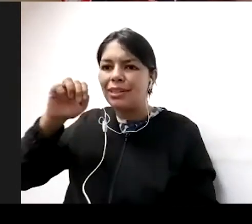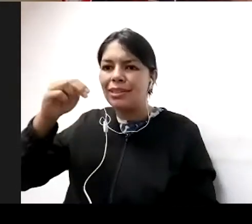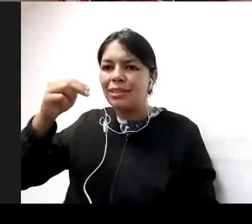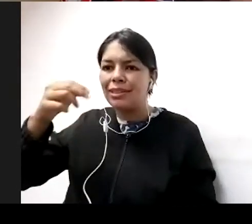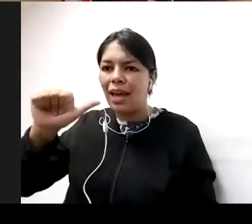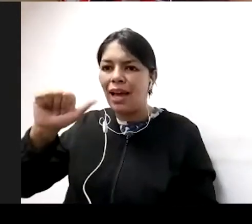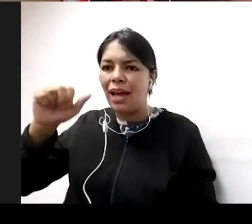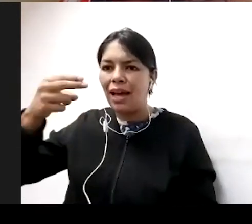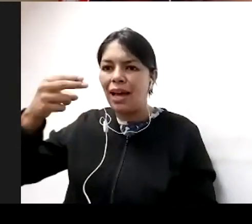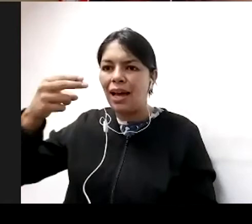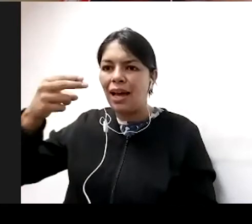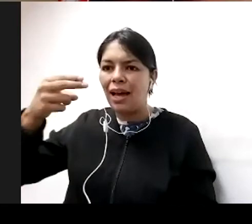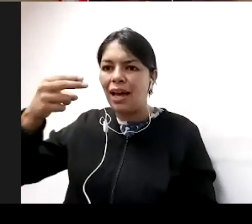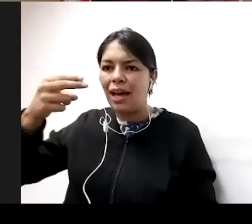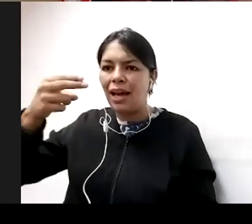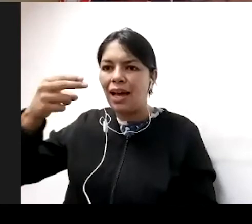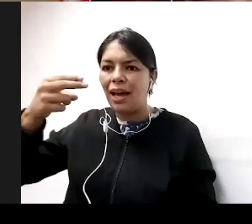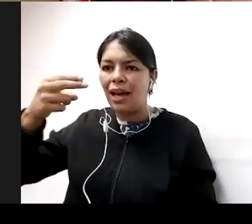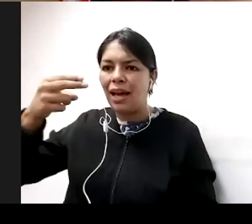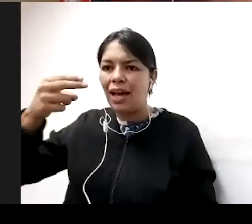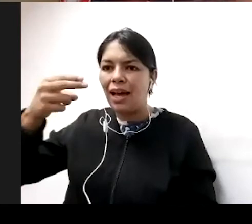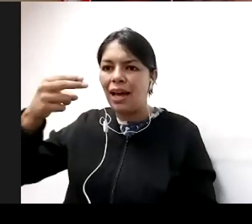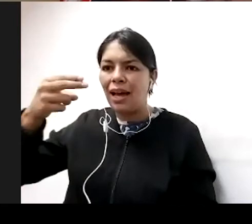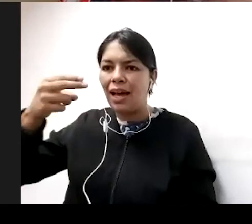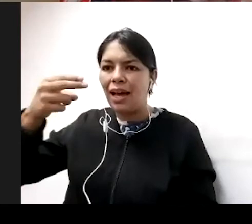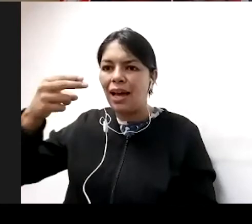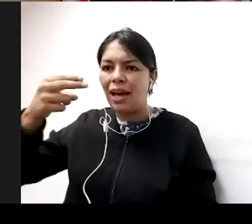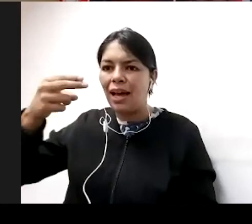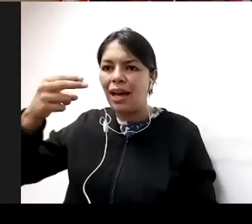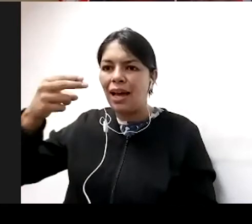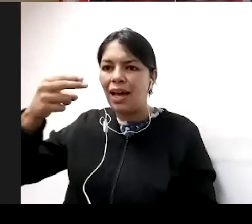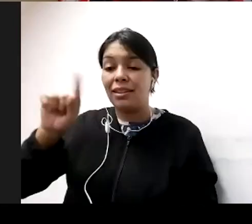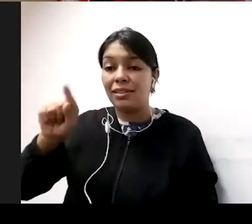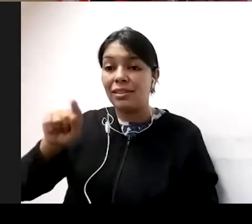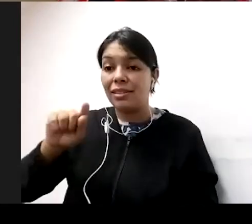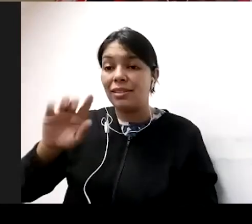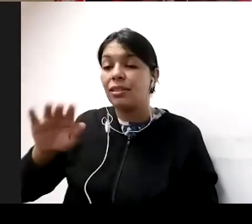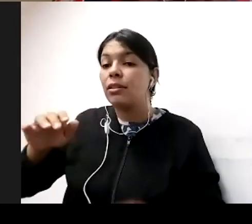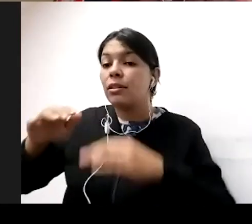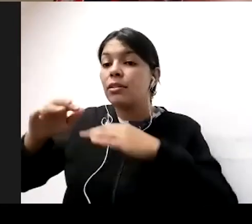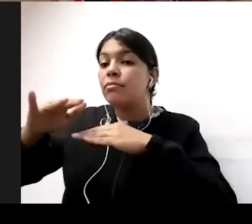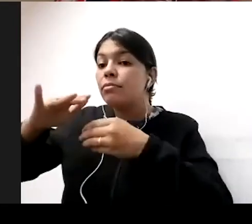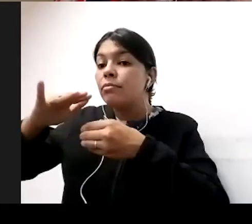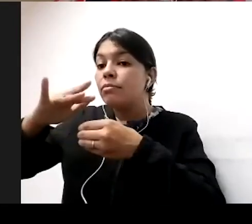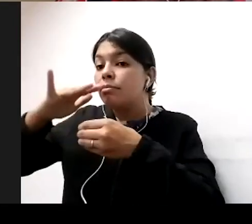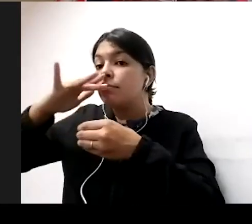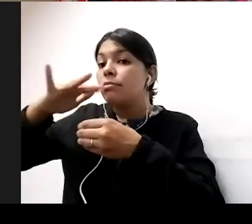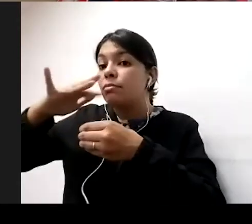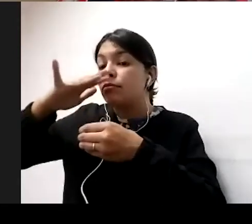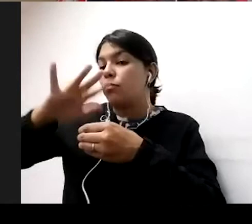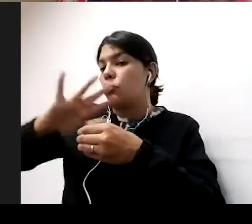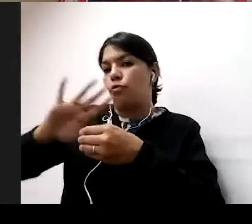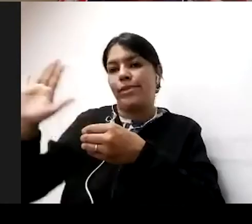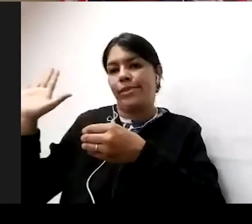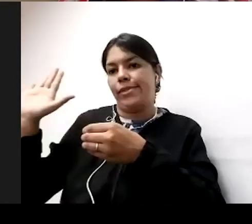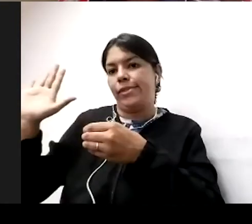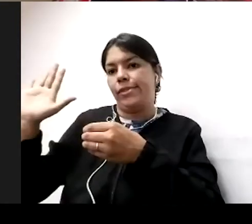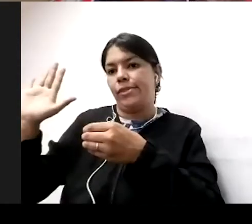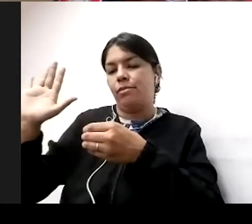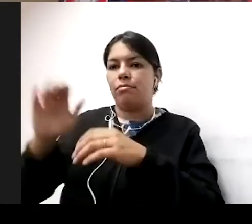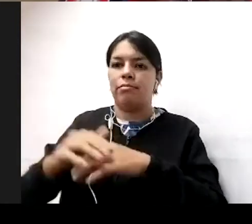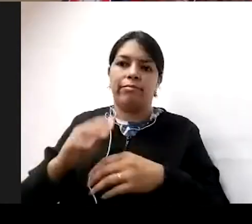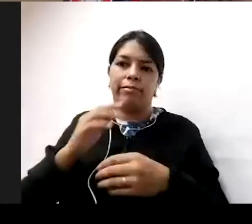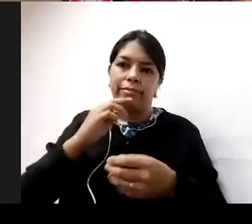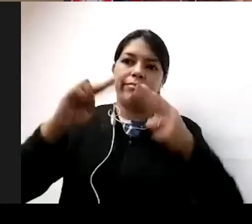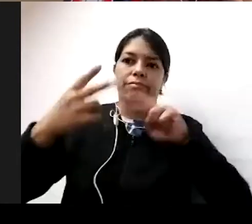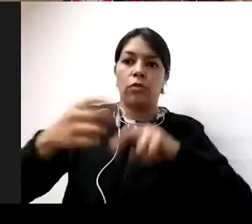pueden ingerir de manera inhalada. La cocaína en su versión de cristal también se puede inyectar.